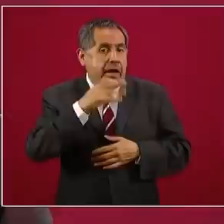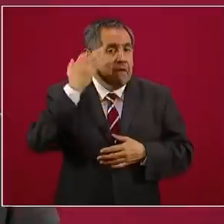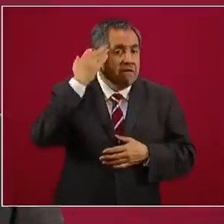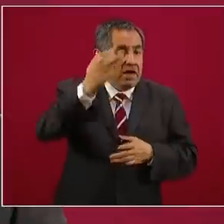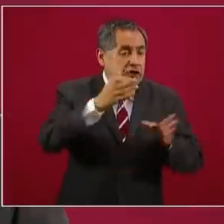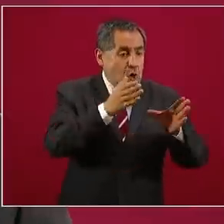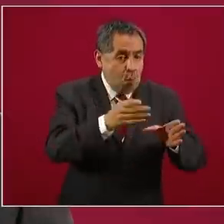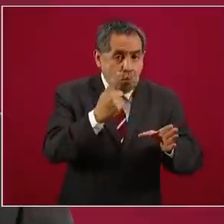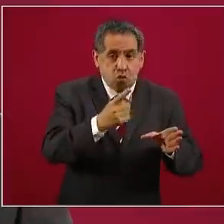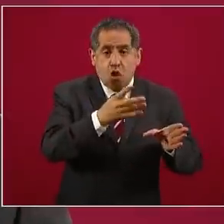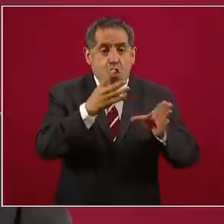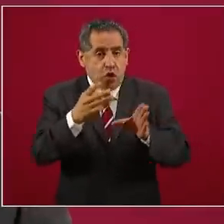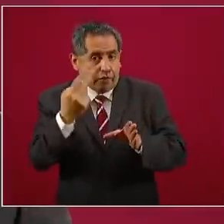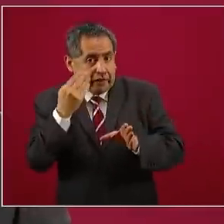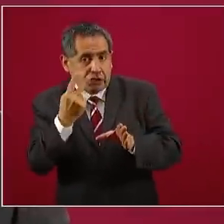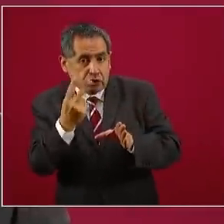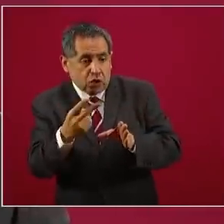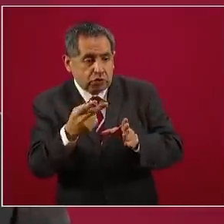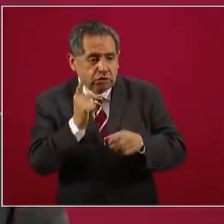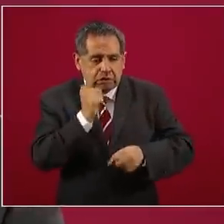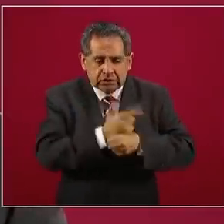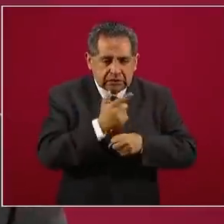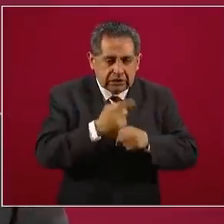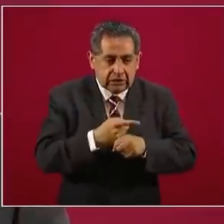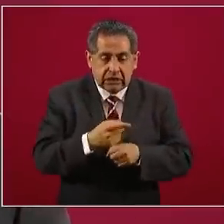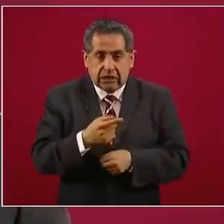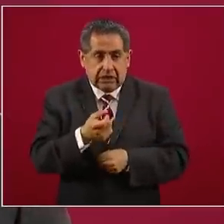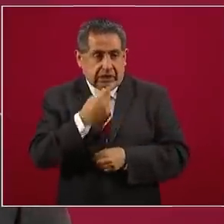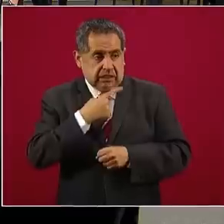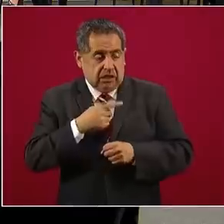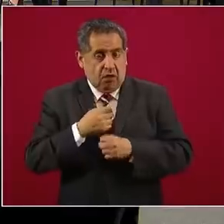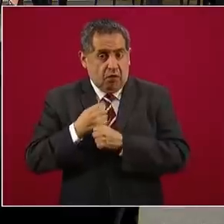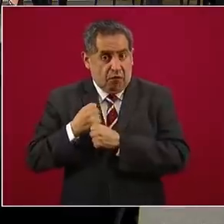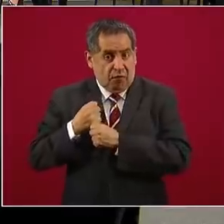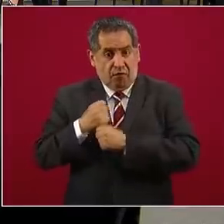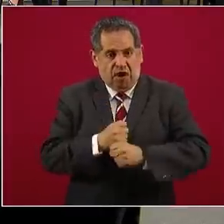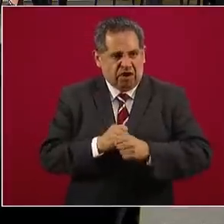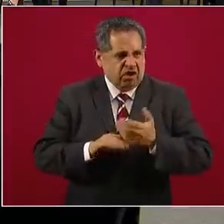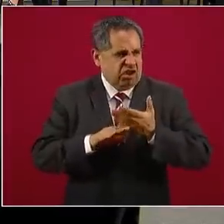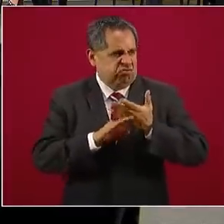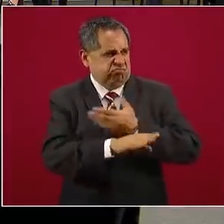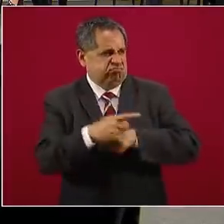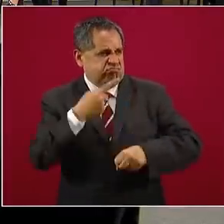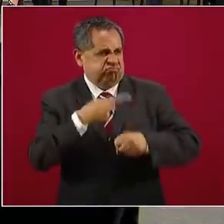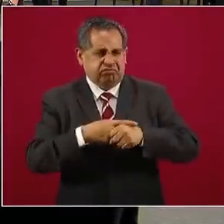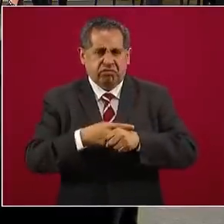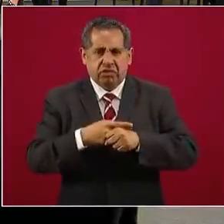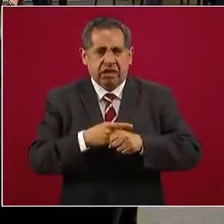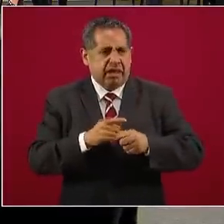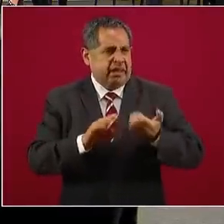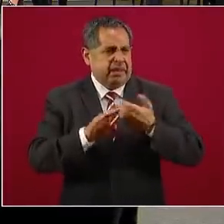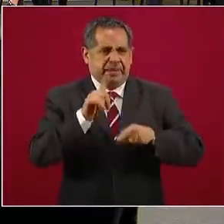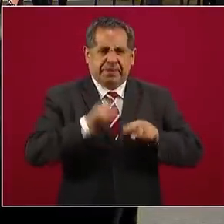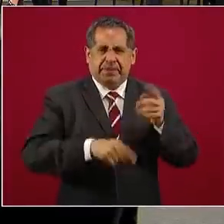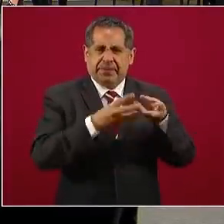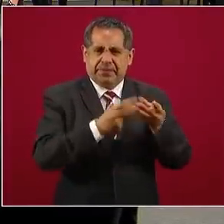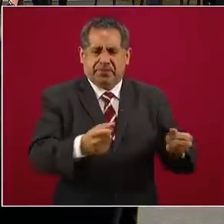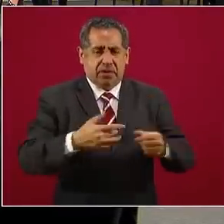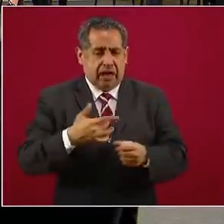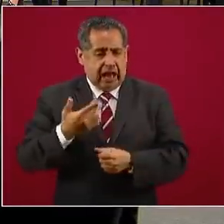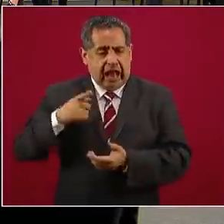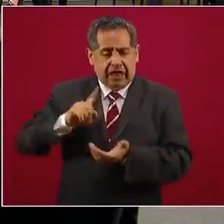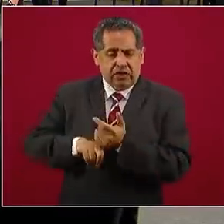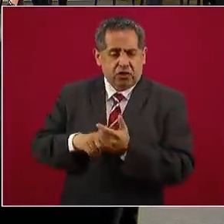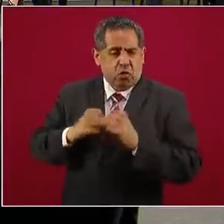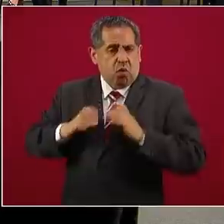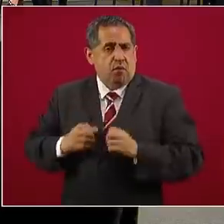3, identificar cuál es la potencia de la inmunidad que puede causar la vacuna, en general,